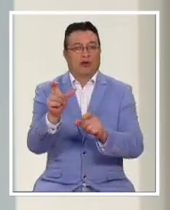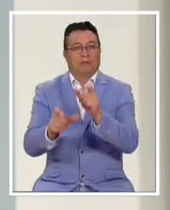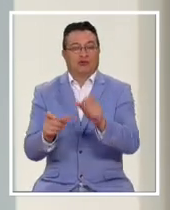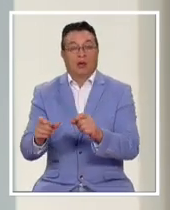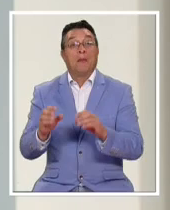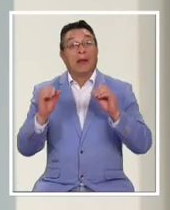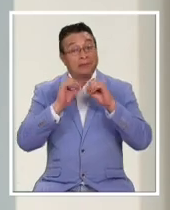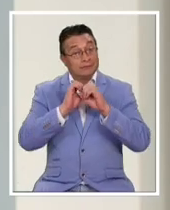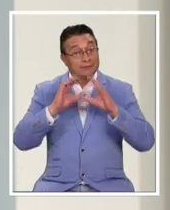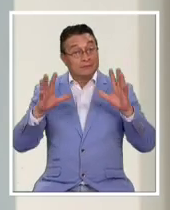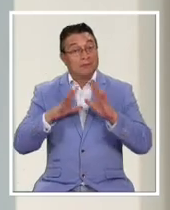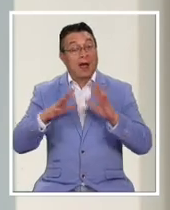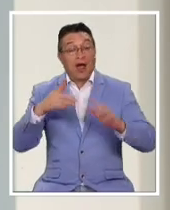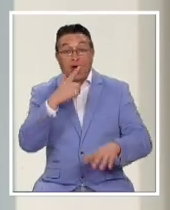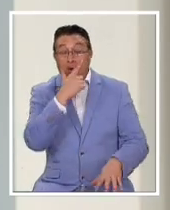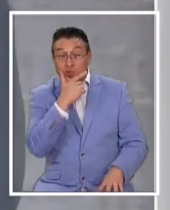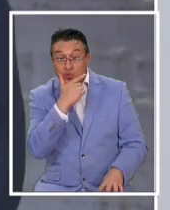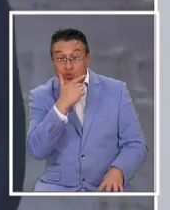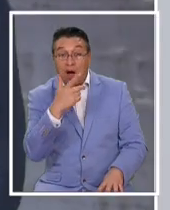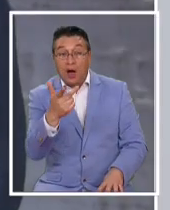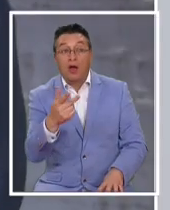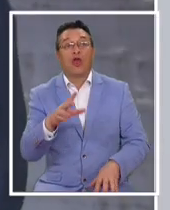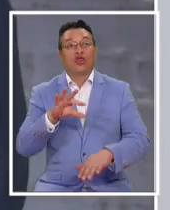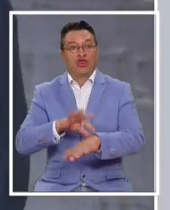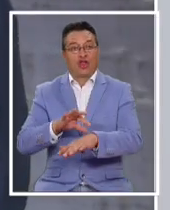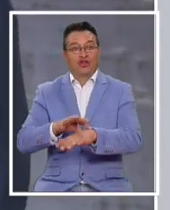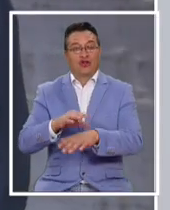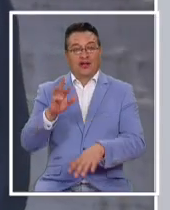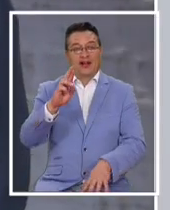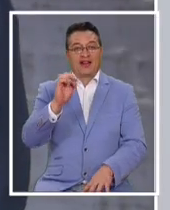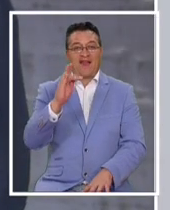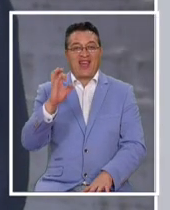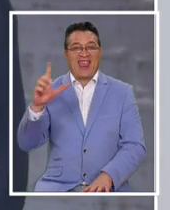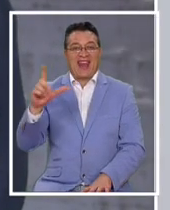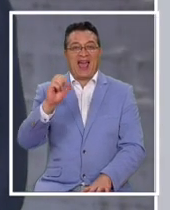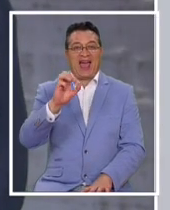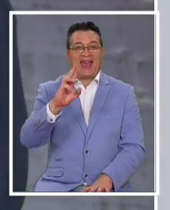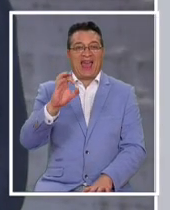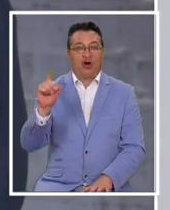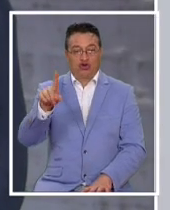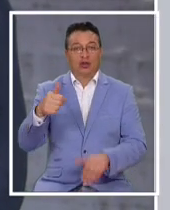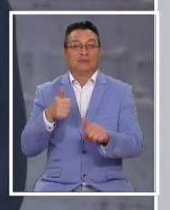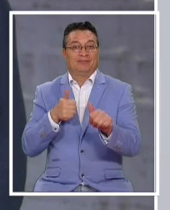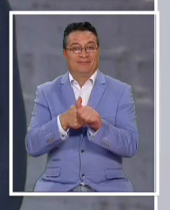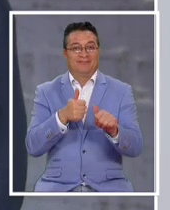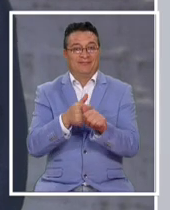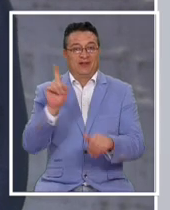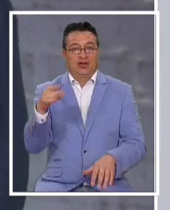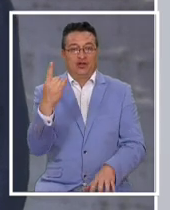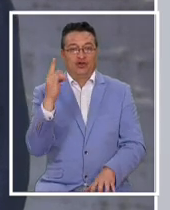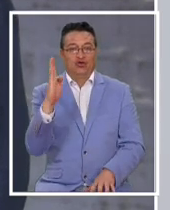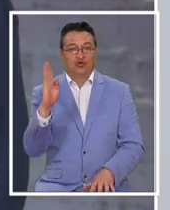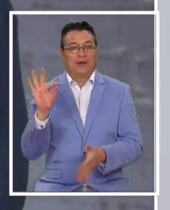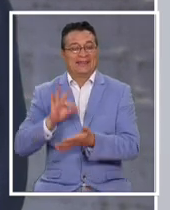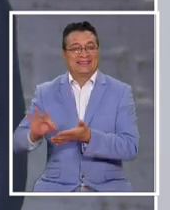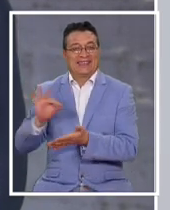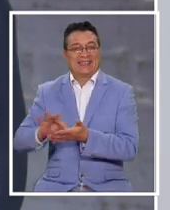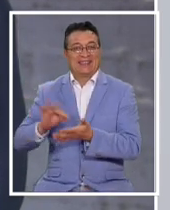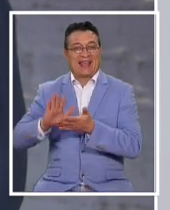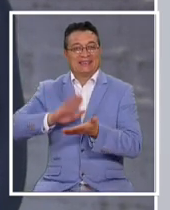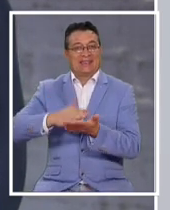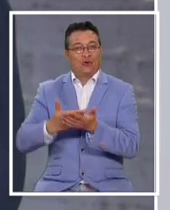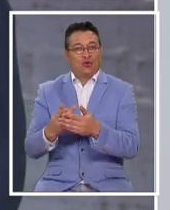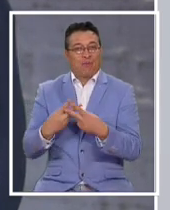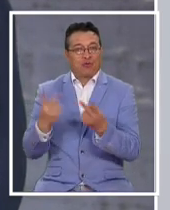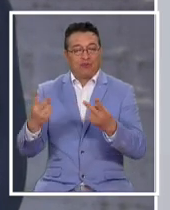para aclarar más dudas, vamos a conversar con el doctor Rafael Araoz, quien es asesor de la Subsecretaría de Salud